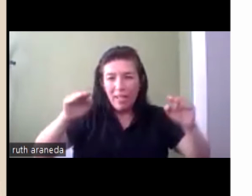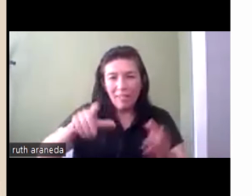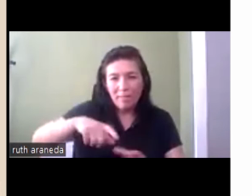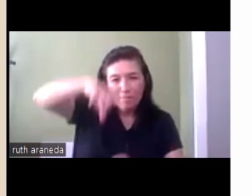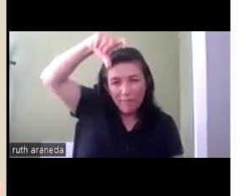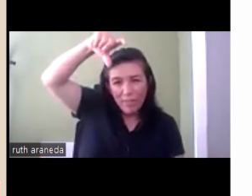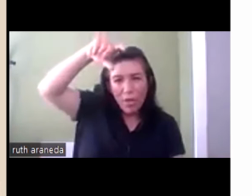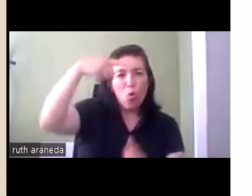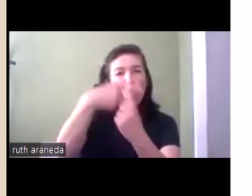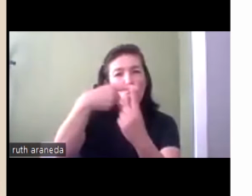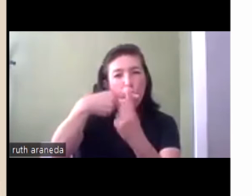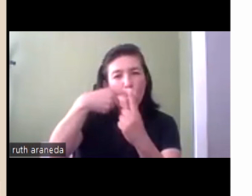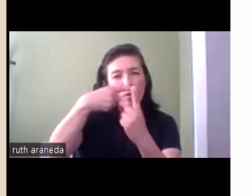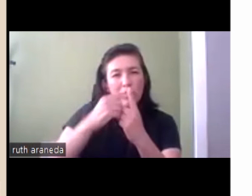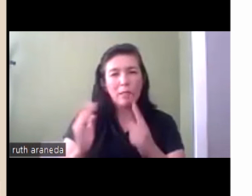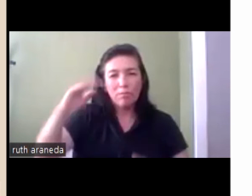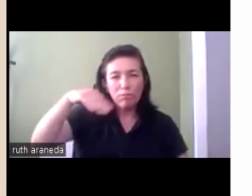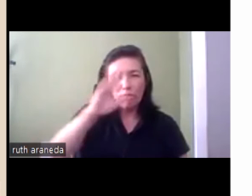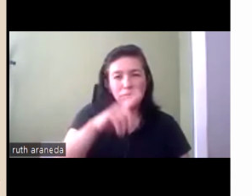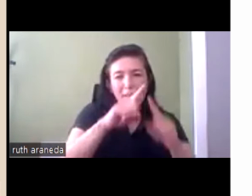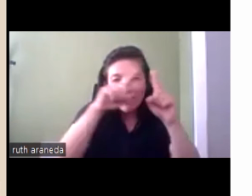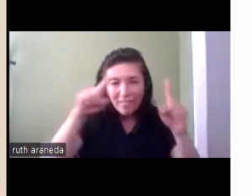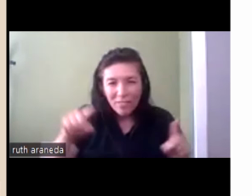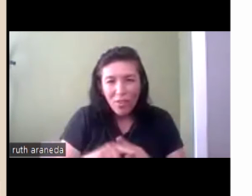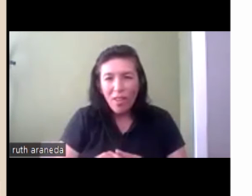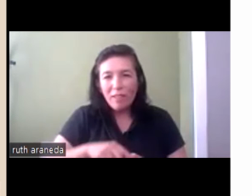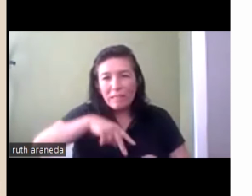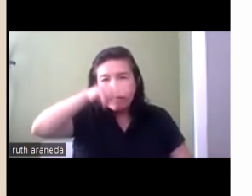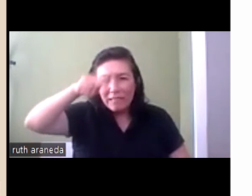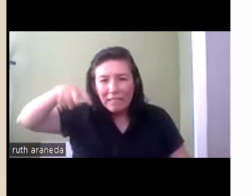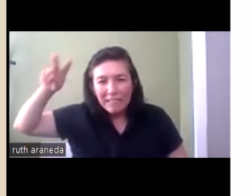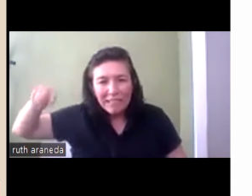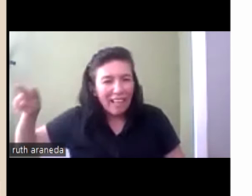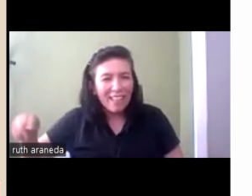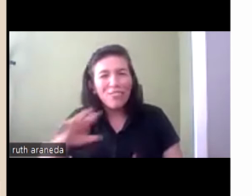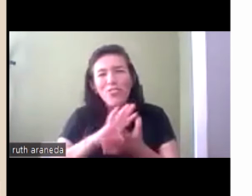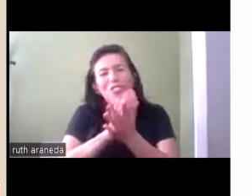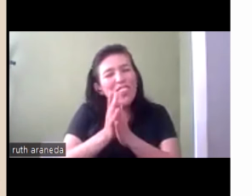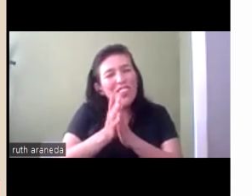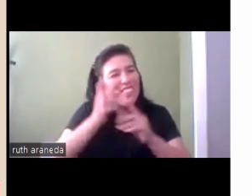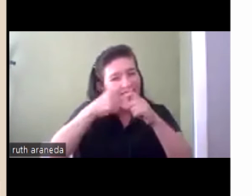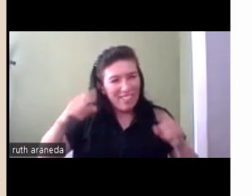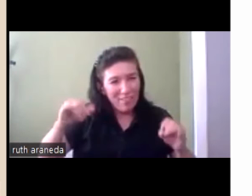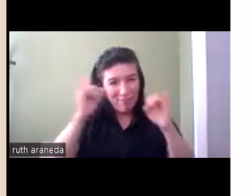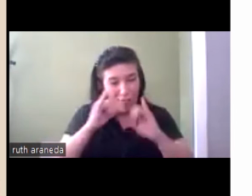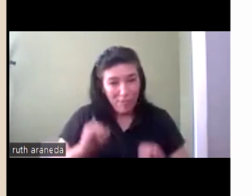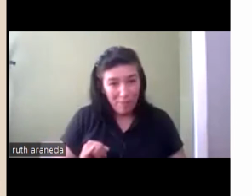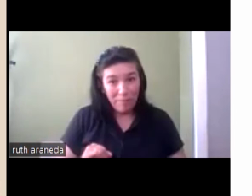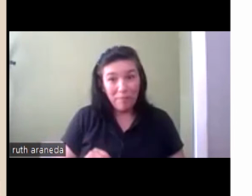las cruces, los reticulados, los rombos, el zigzag cusqueño, las grecas. Entonces, en la